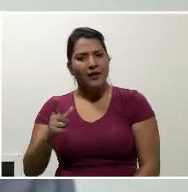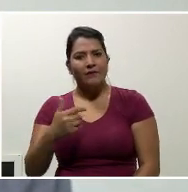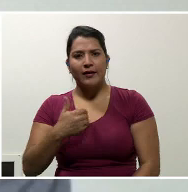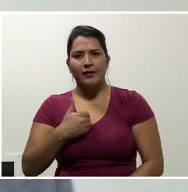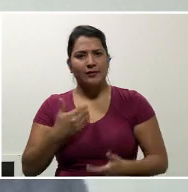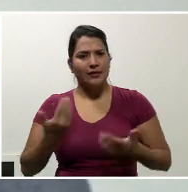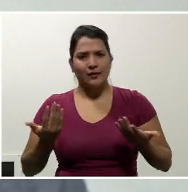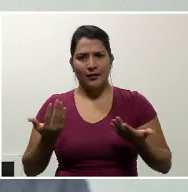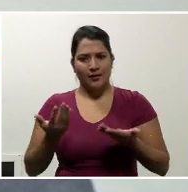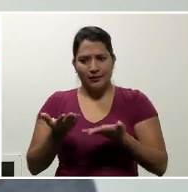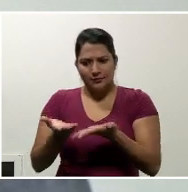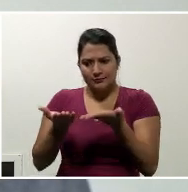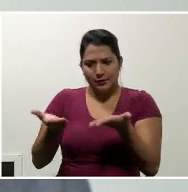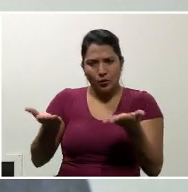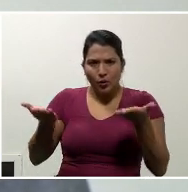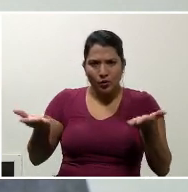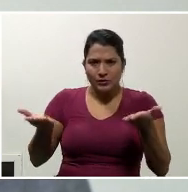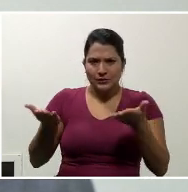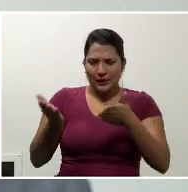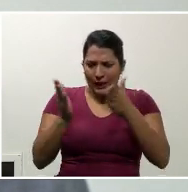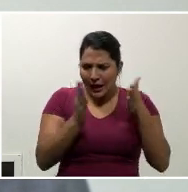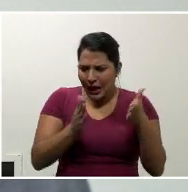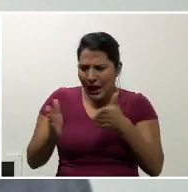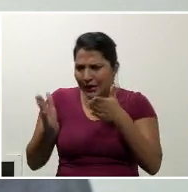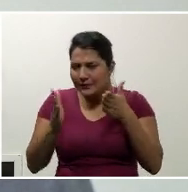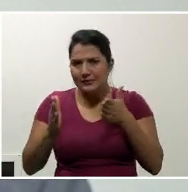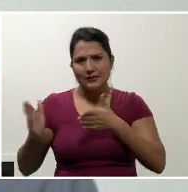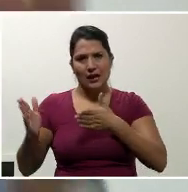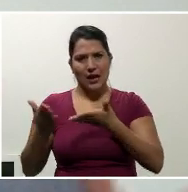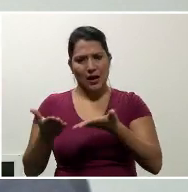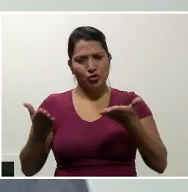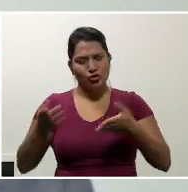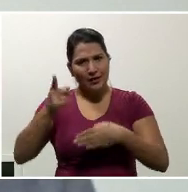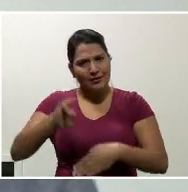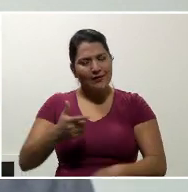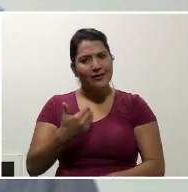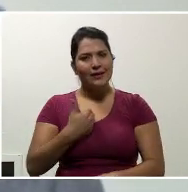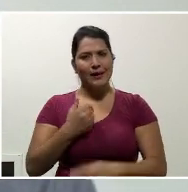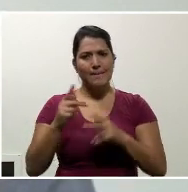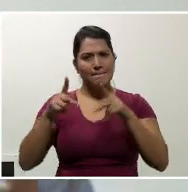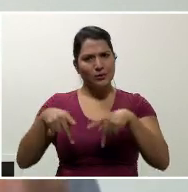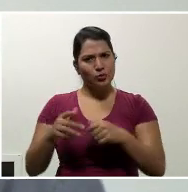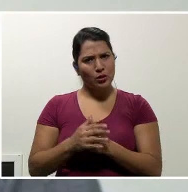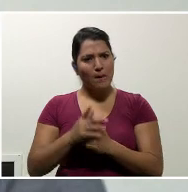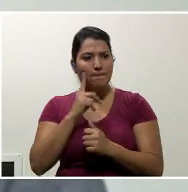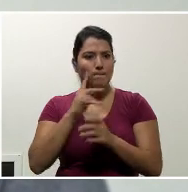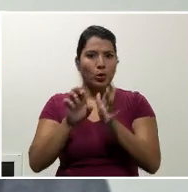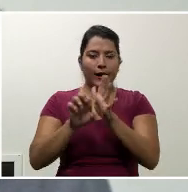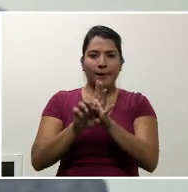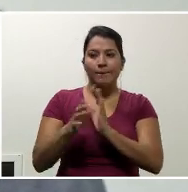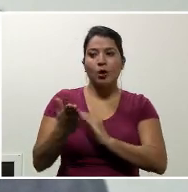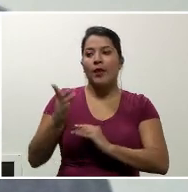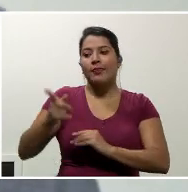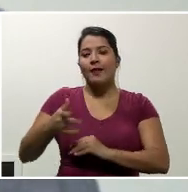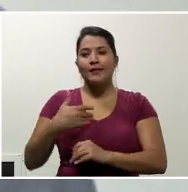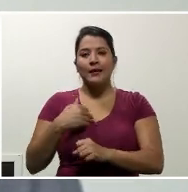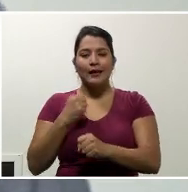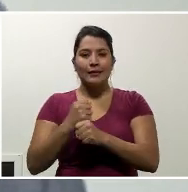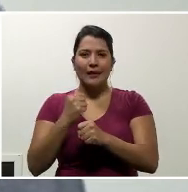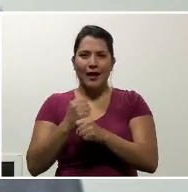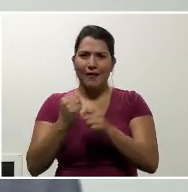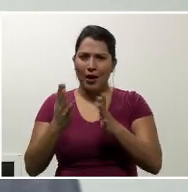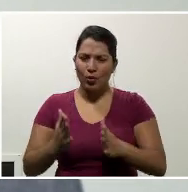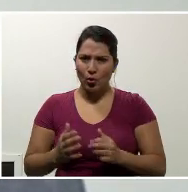Comprarlos, preparar los materiales que deben de tenerse o que debe de tener la gente. Por ejemplo, los trabajadores tienen muchas